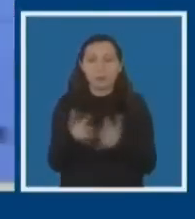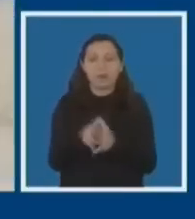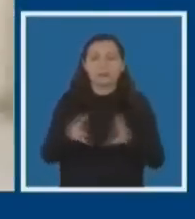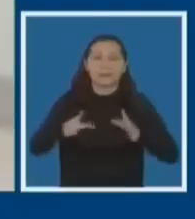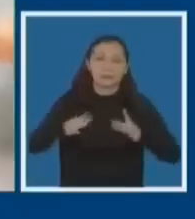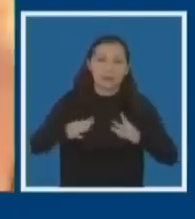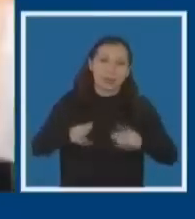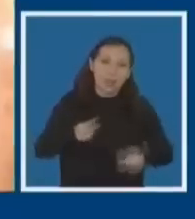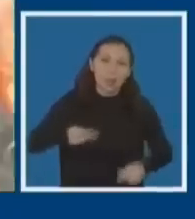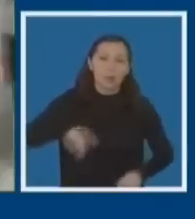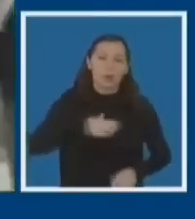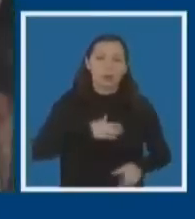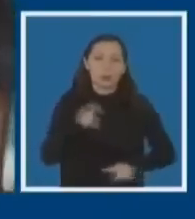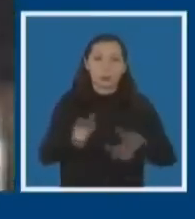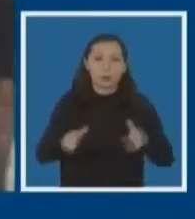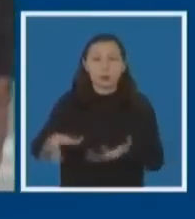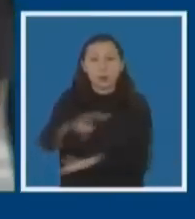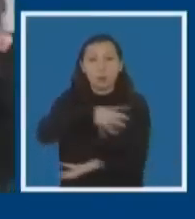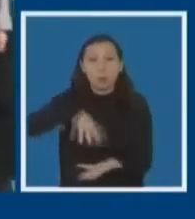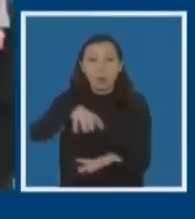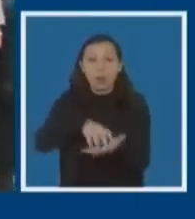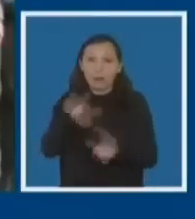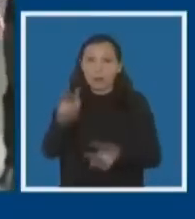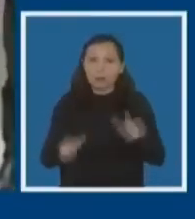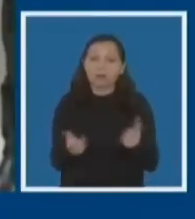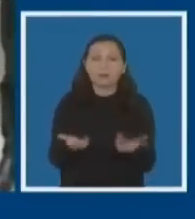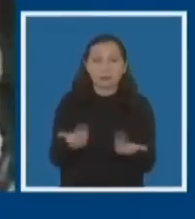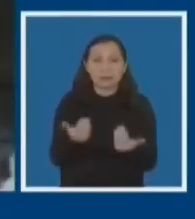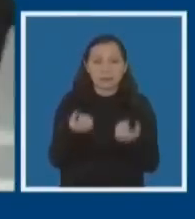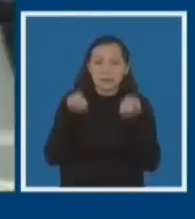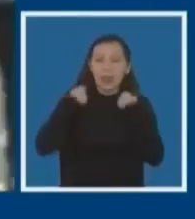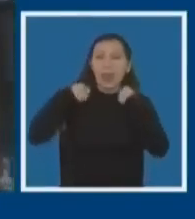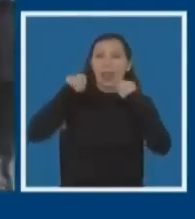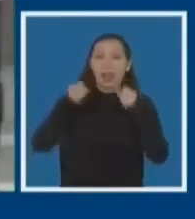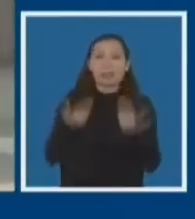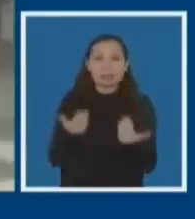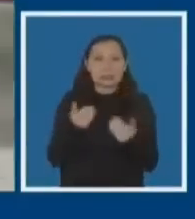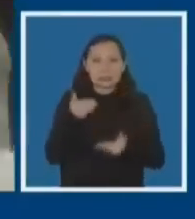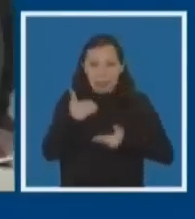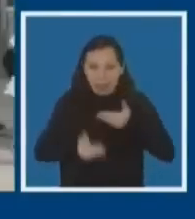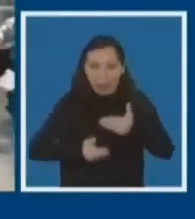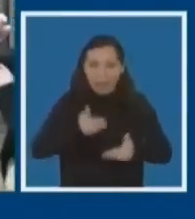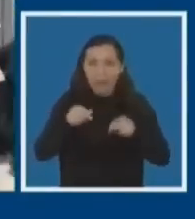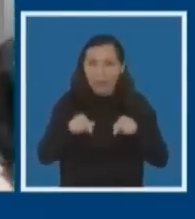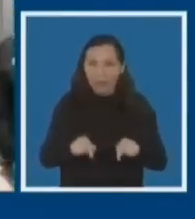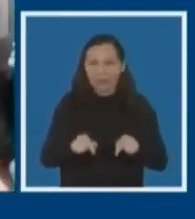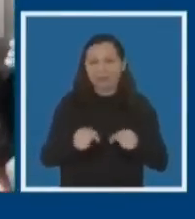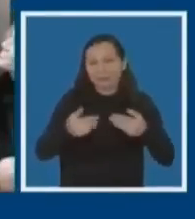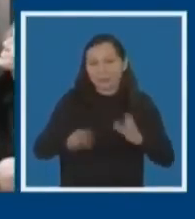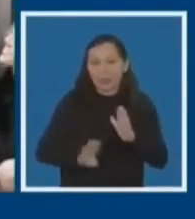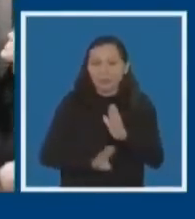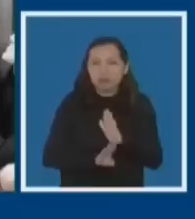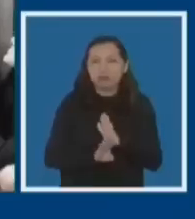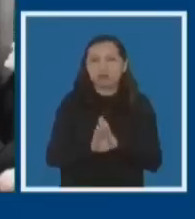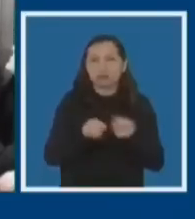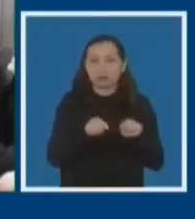mayor felicidad a nuestra gente. Nuestro pueblo, nuestra gente necesita triunfo, necesita avance, y este es uno de esos, así que...